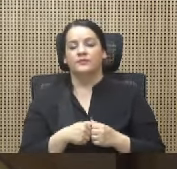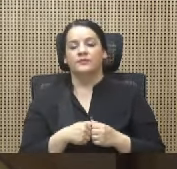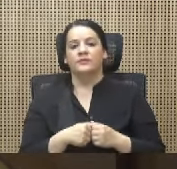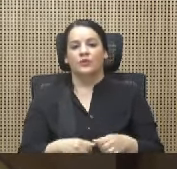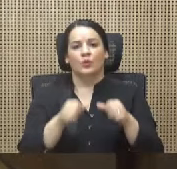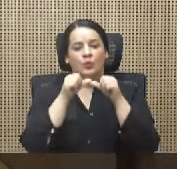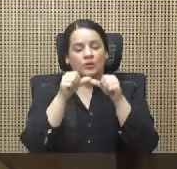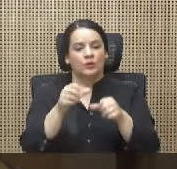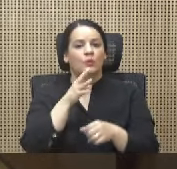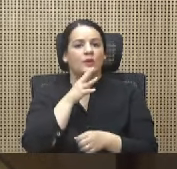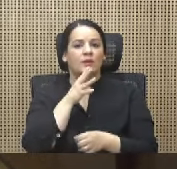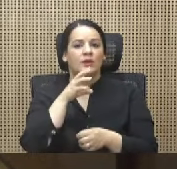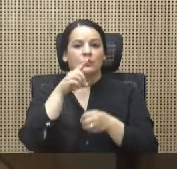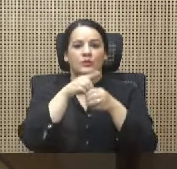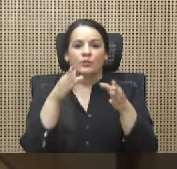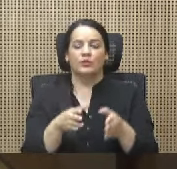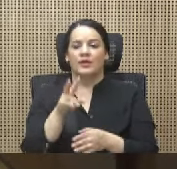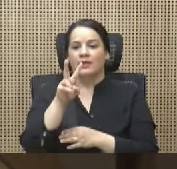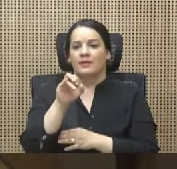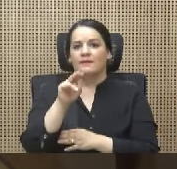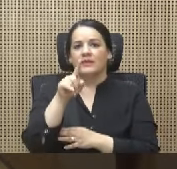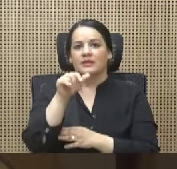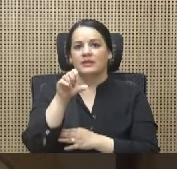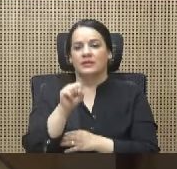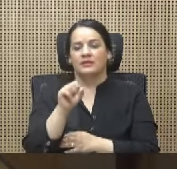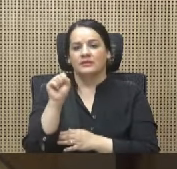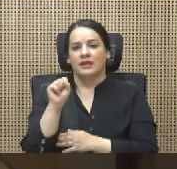Tiene la palabra la diputada Brinda Salazar Priscila.